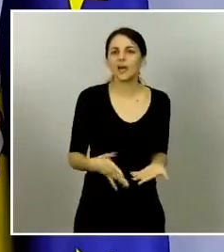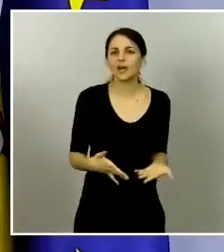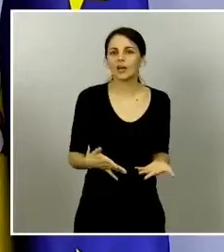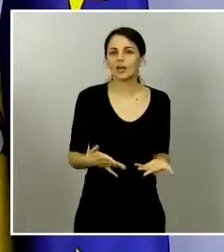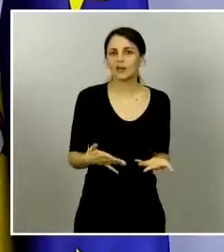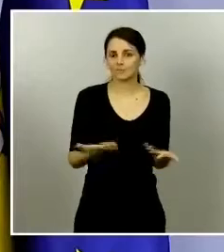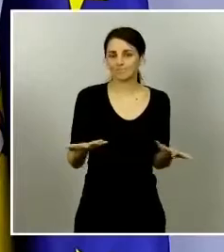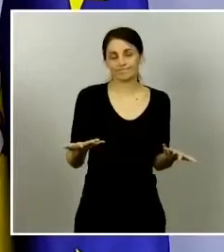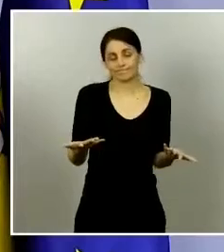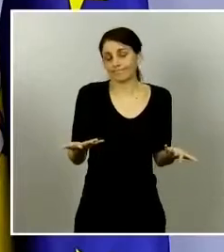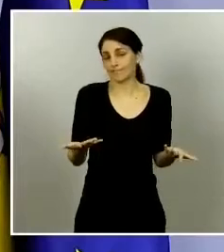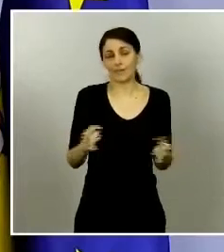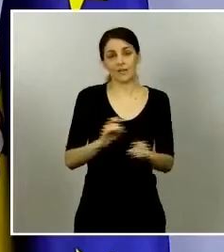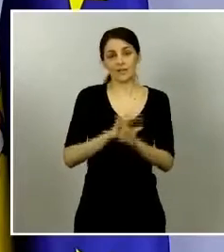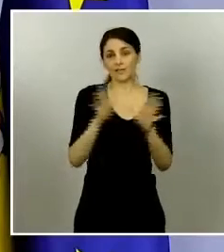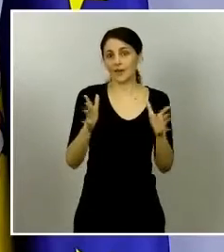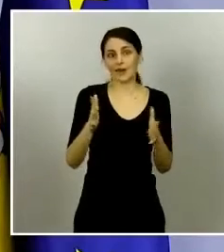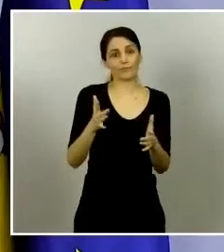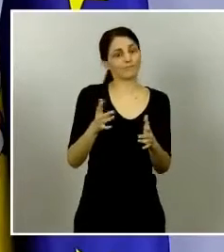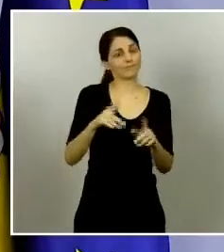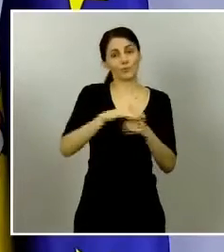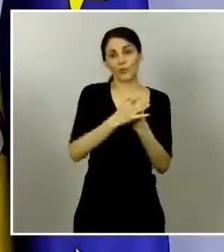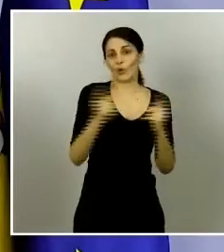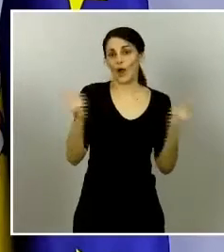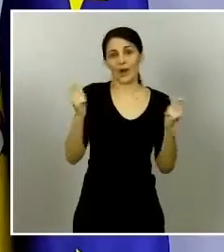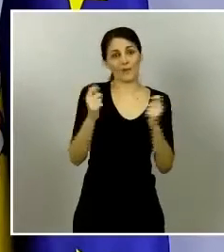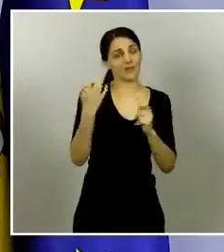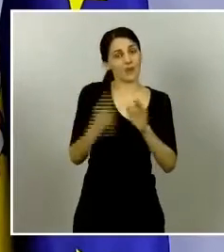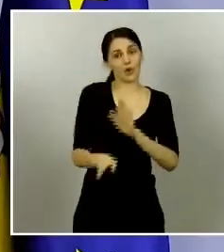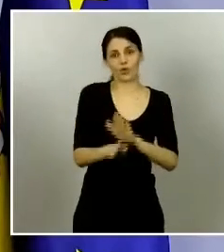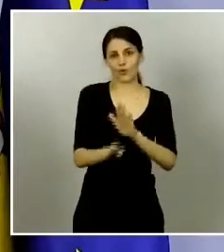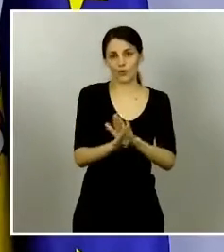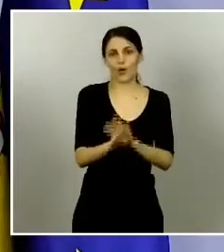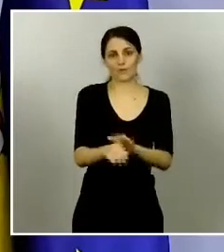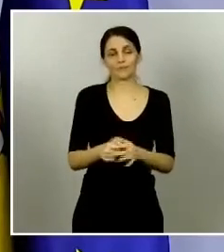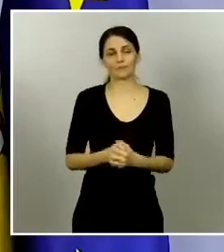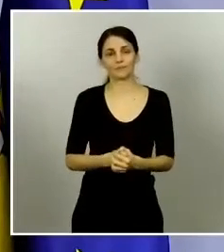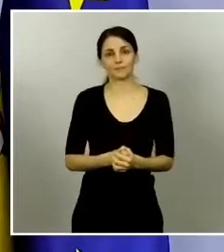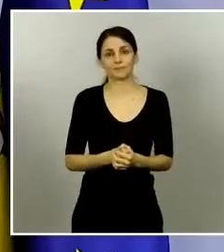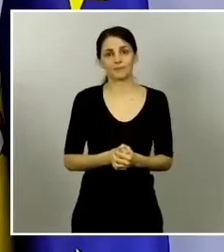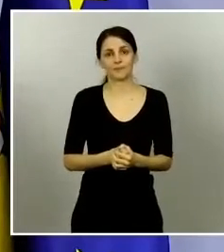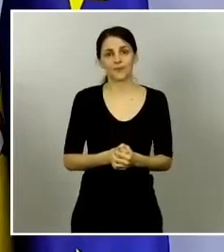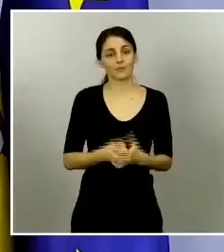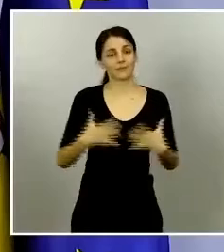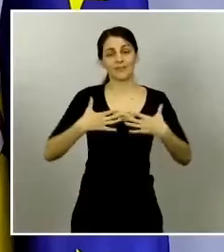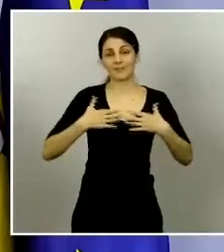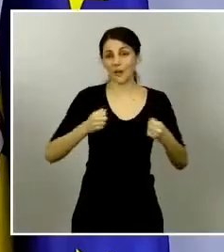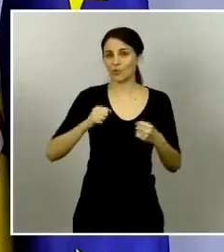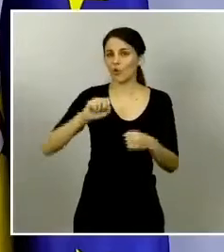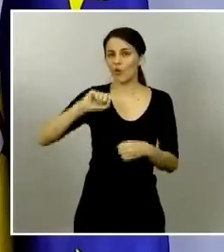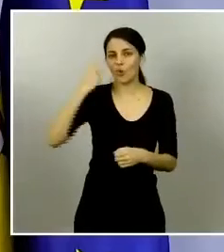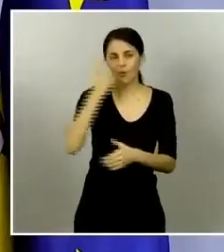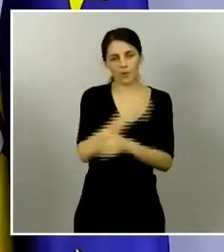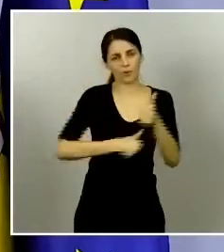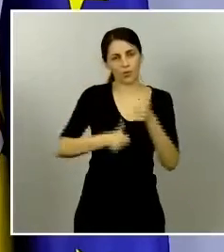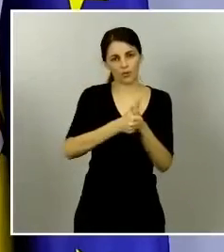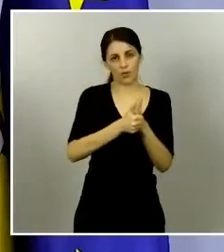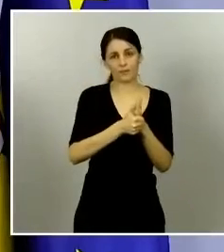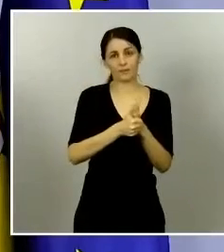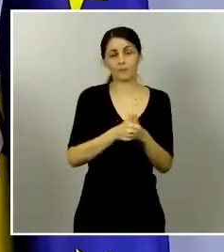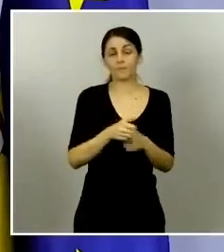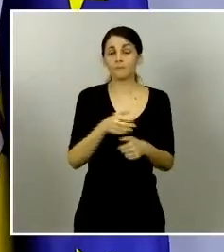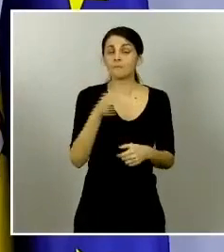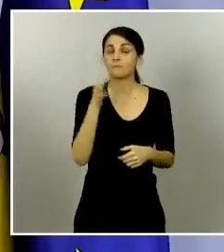quien garantiza que la seguimos controlando y que la salud es lo primero es la vigencia del estado de alarma. En segundo